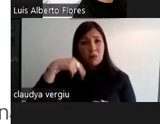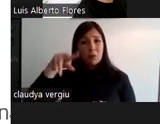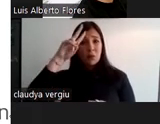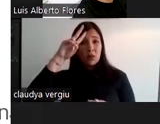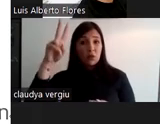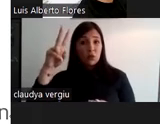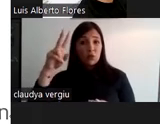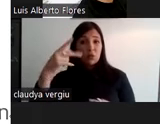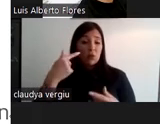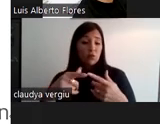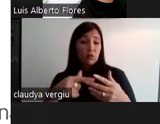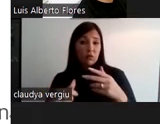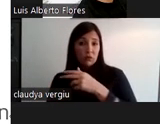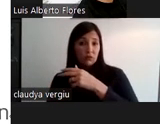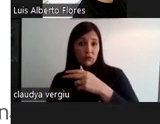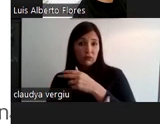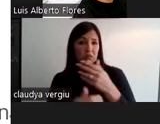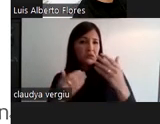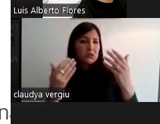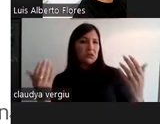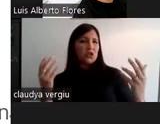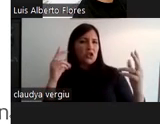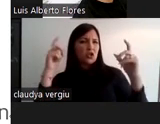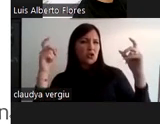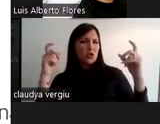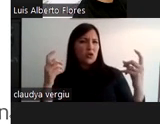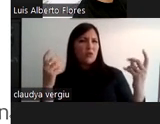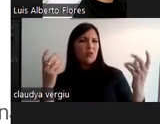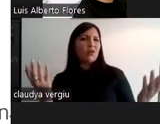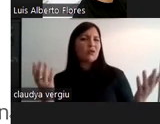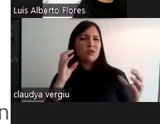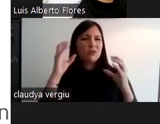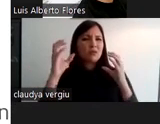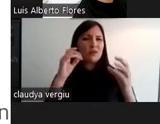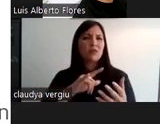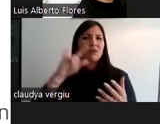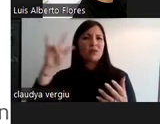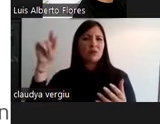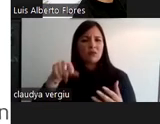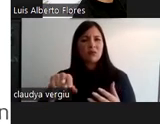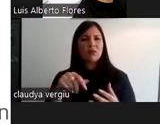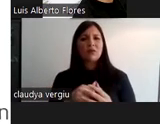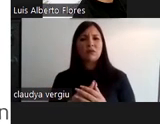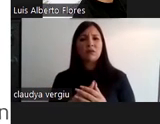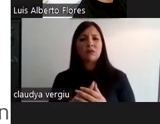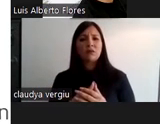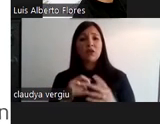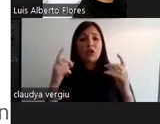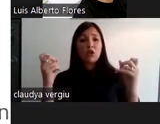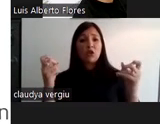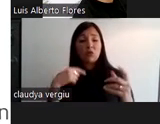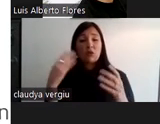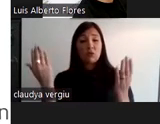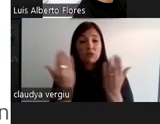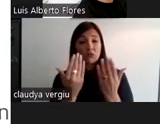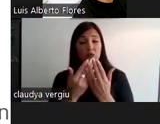viajaría a nivel internacional Cómo se comparta que A dónde Hacia dónde estarían destinados principalmente estos viajes y como en muchos estudios que ya